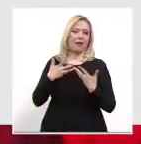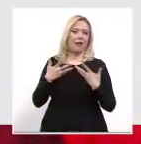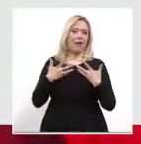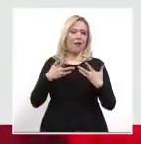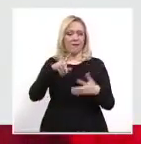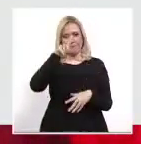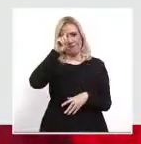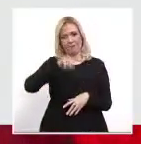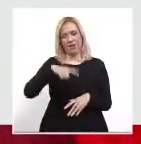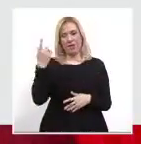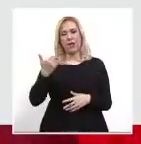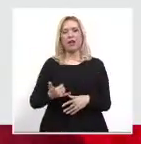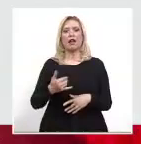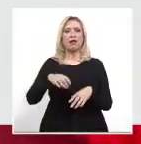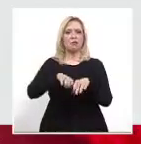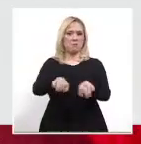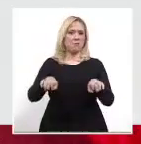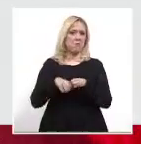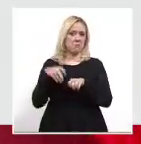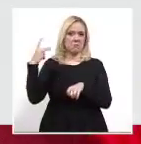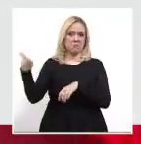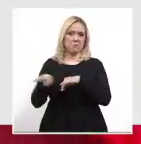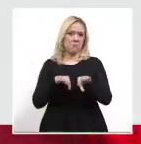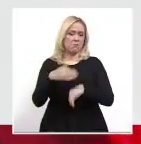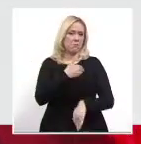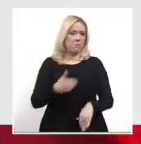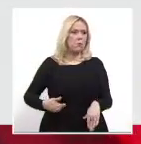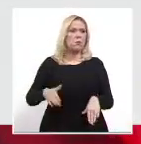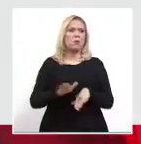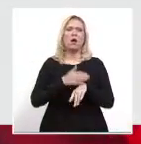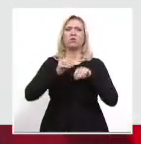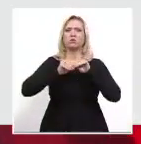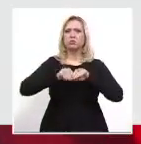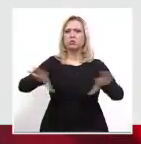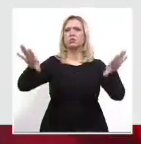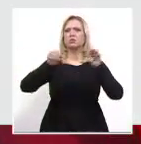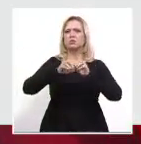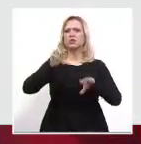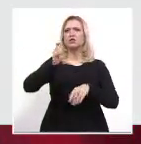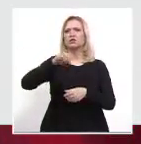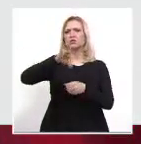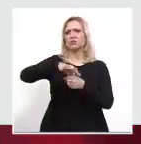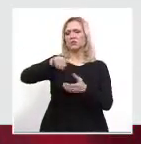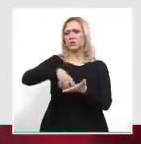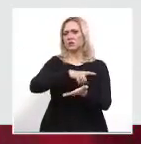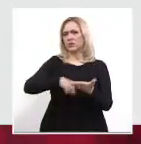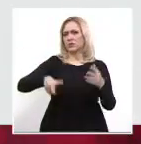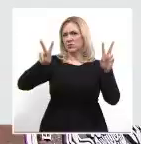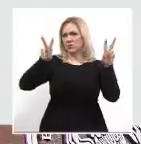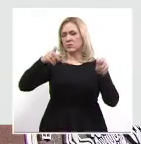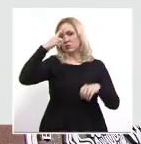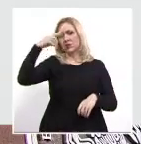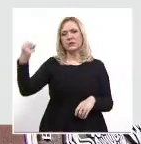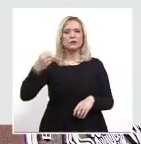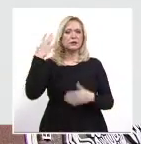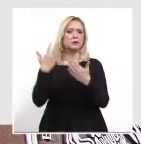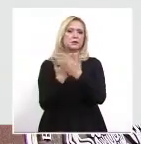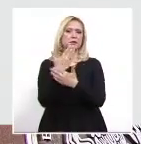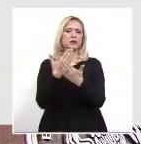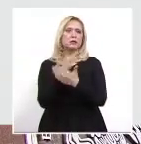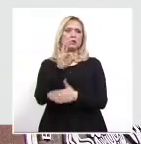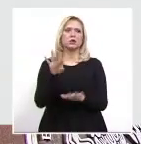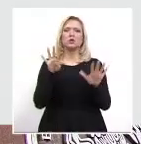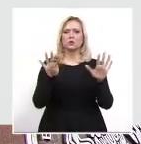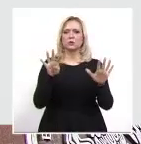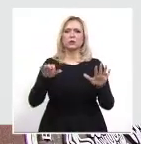Obrador y varios funcionarios de la presidencia por la difusión de posicionamientos electorales durante la conferencia mañanera del pasado